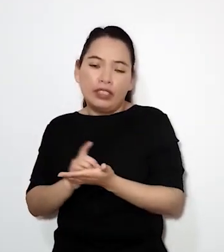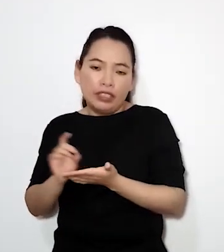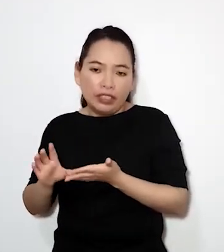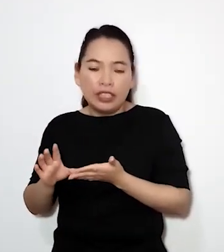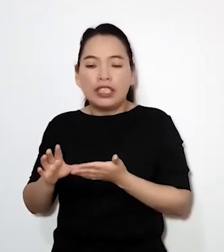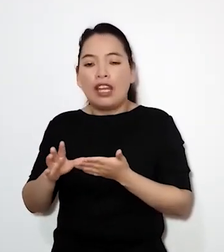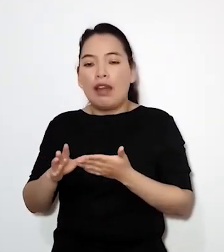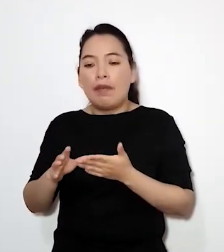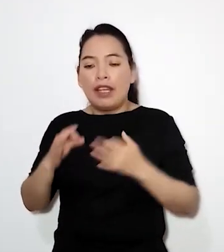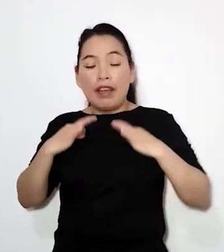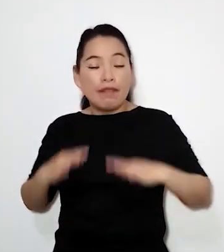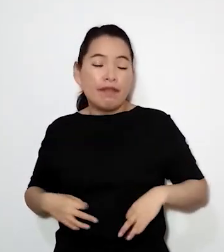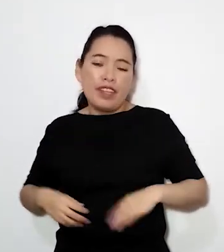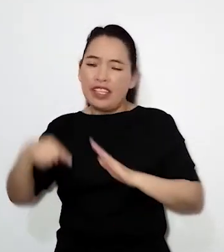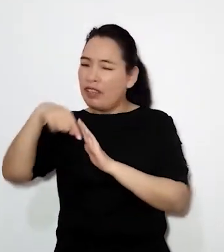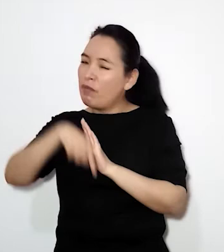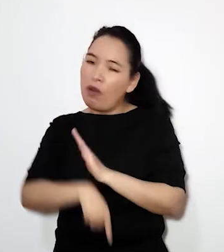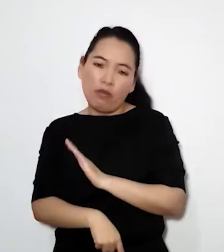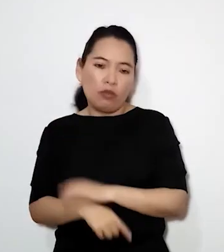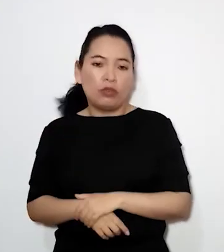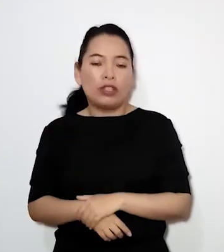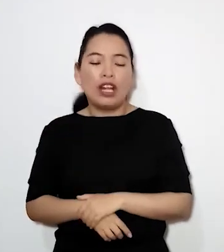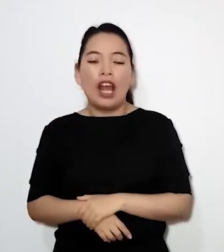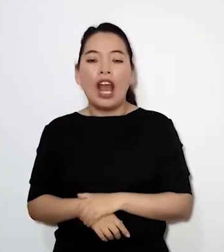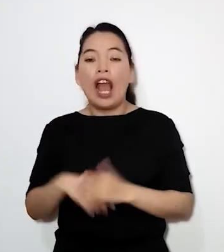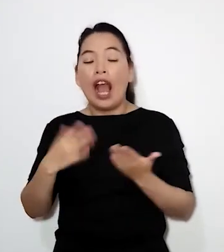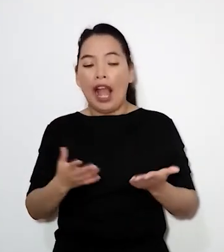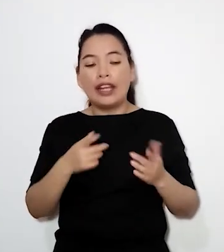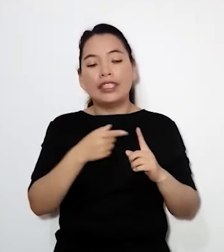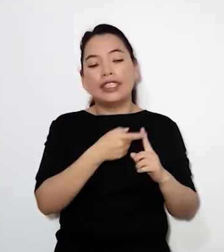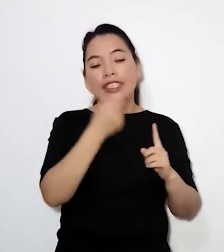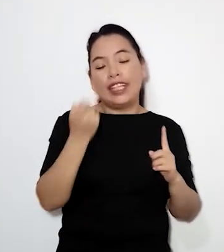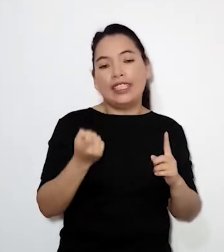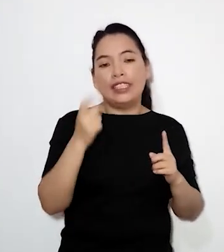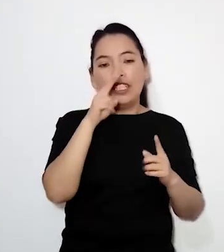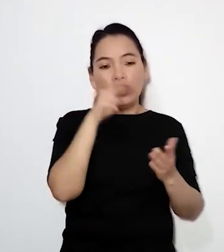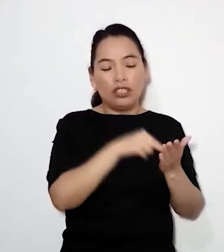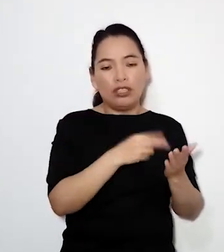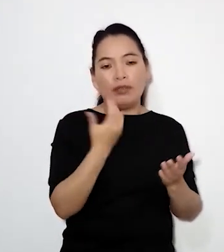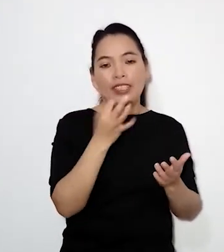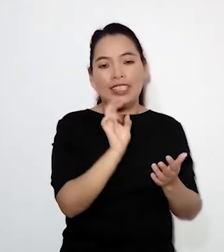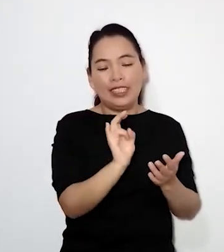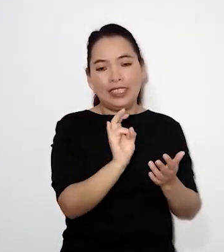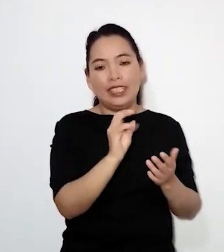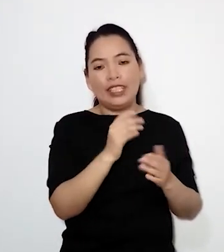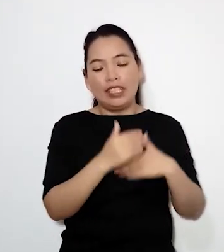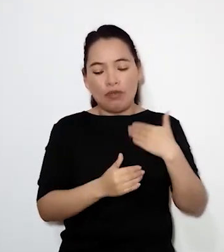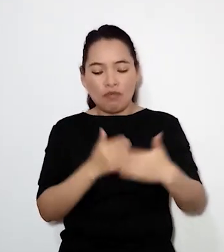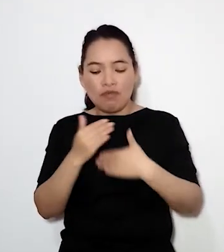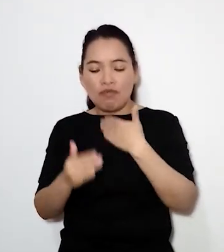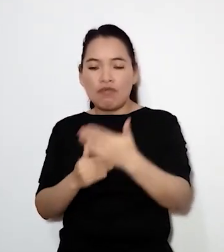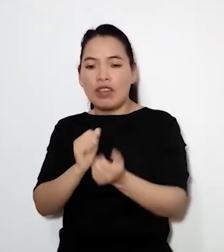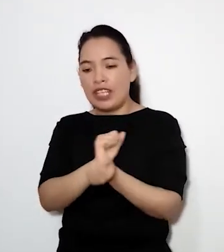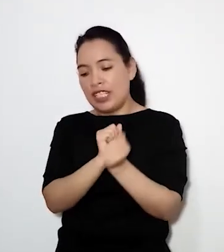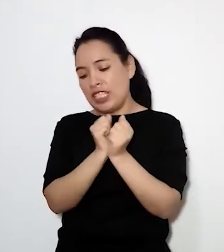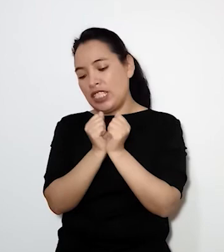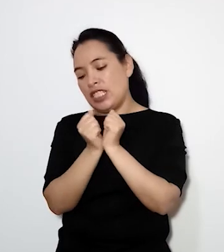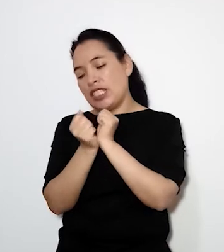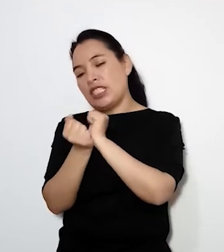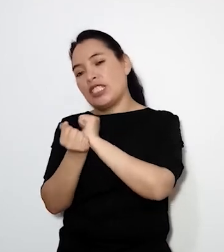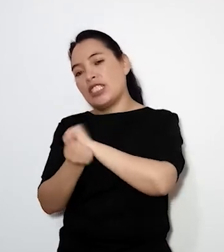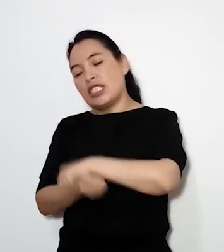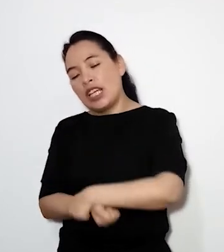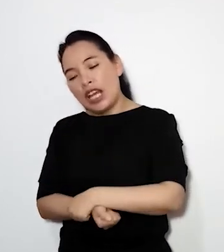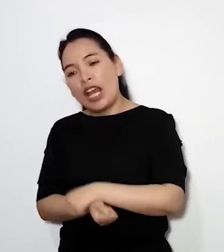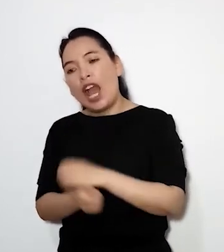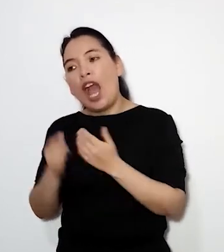ha ido desde 2017 abriendo y reorientando el desarrollo para que estas y estos estudiantes puedan